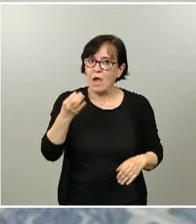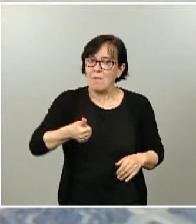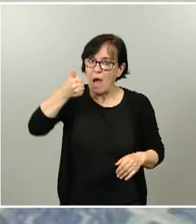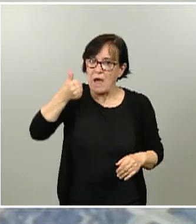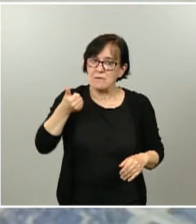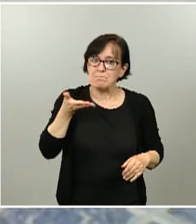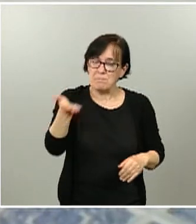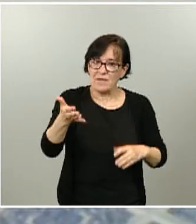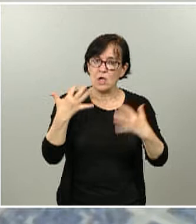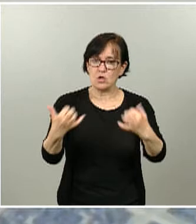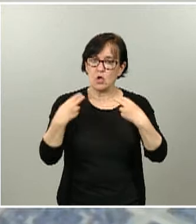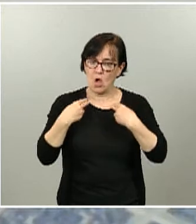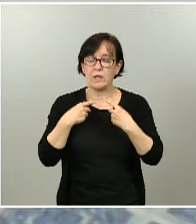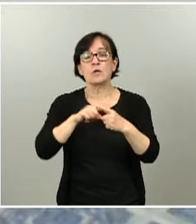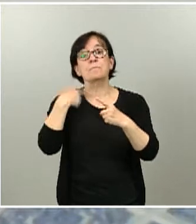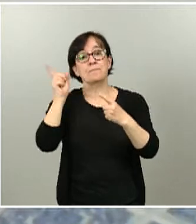me gustaría saber si